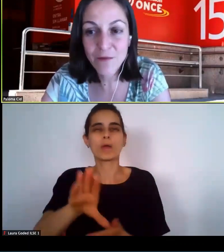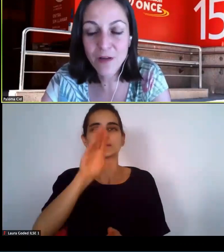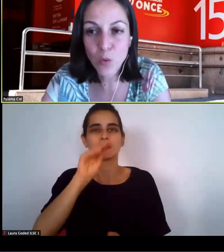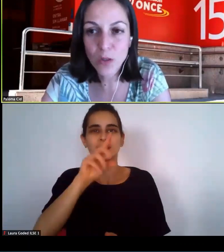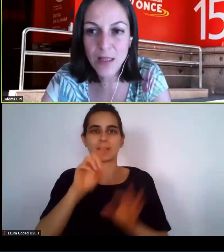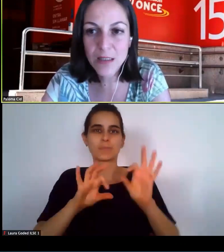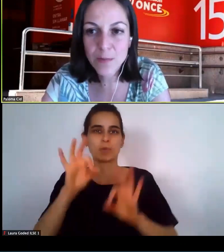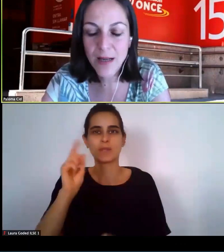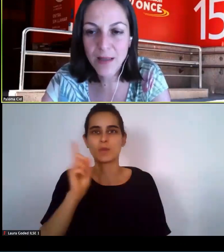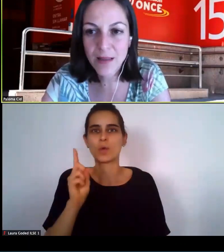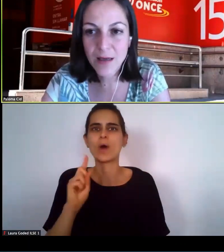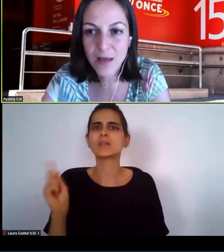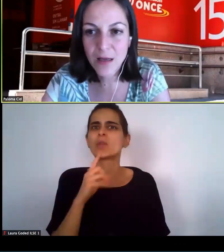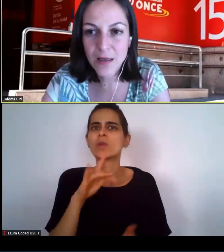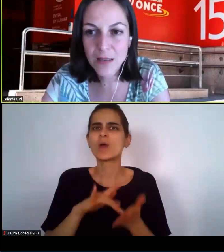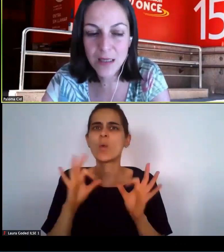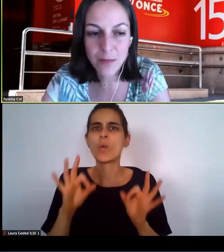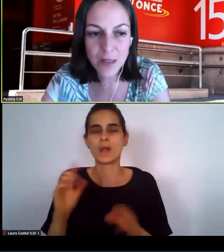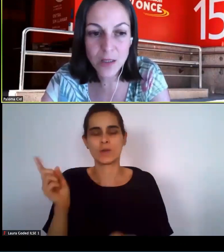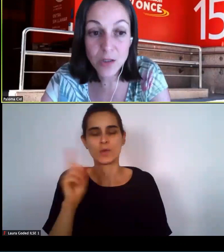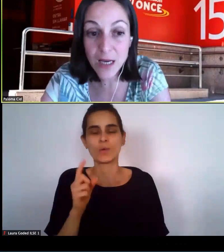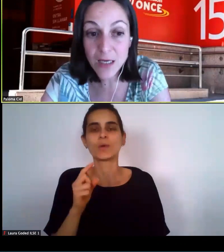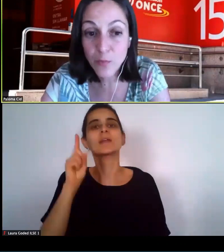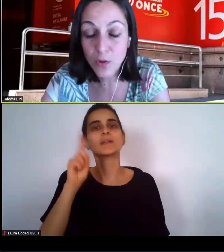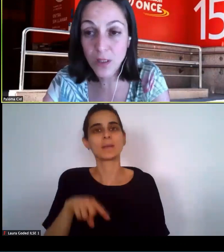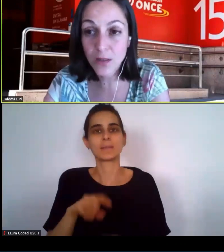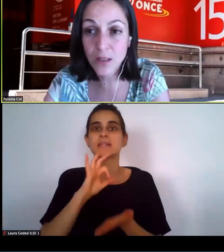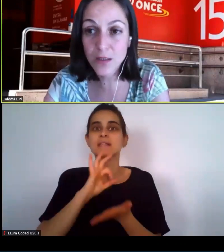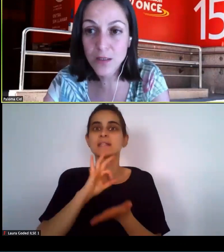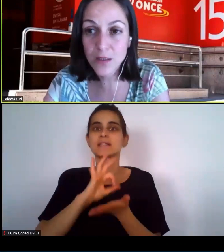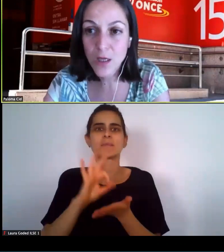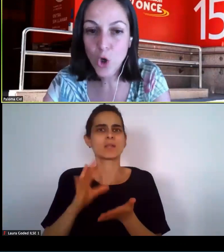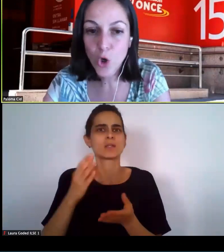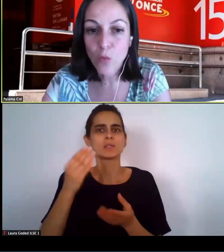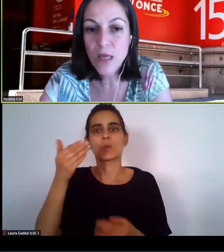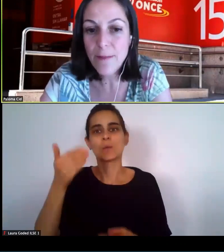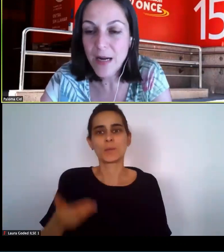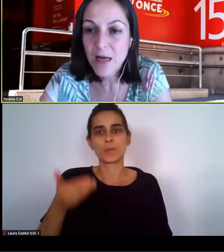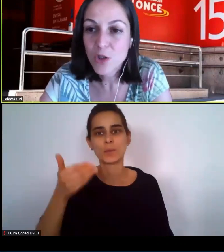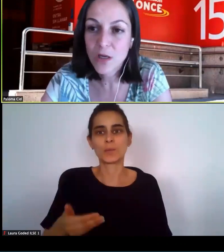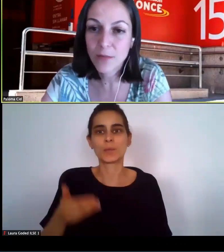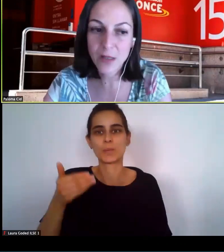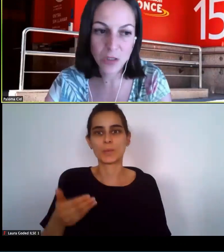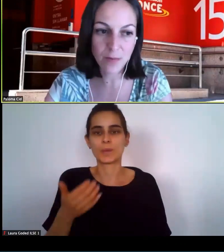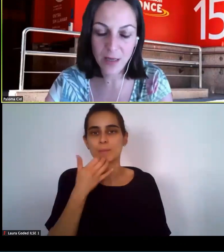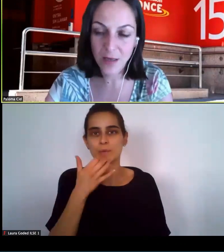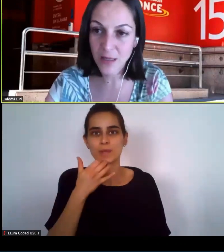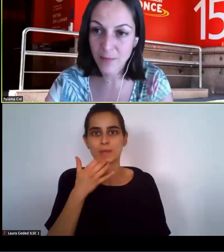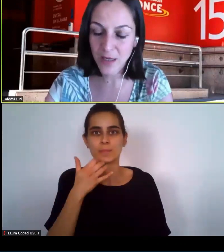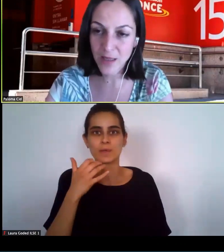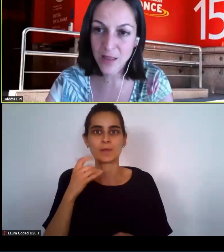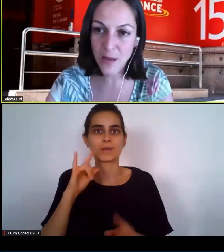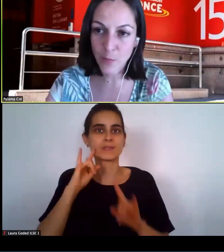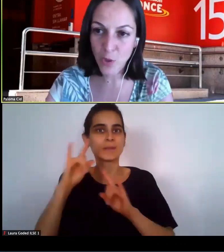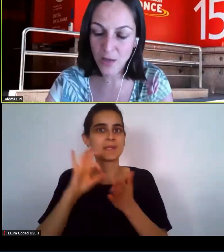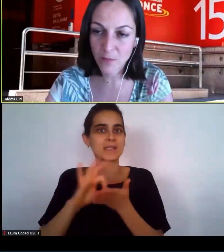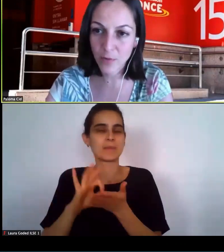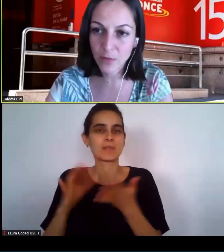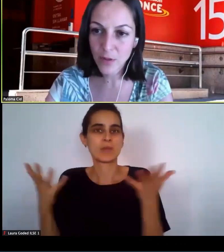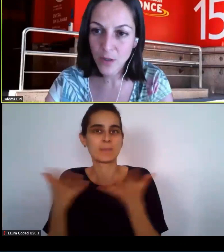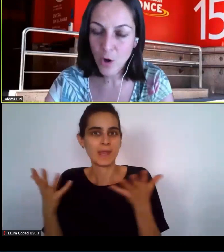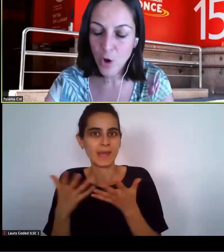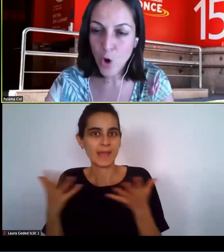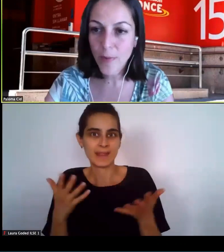hay dificultades para acceder a servicios tan importantes como llamar a los servicios de emergencia, por